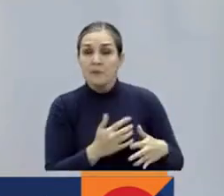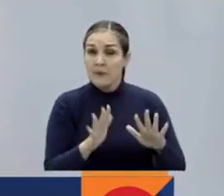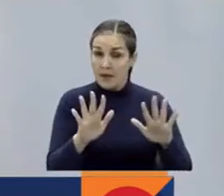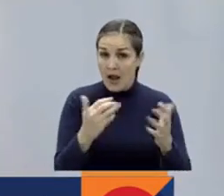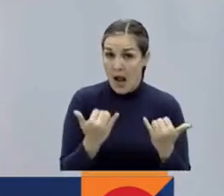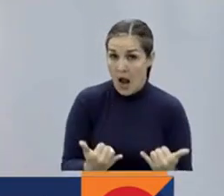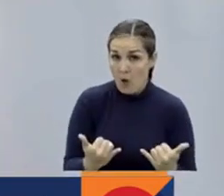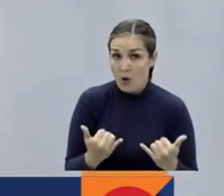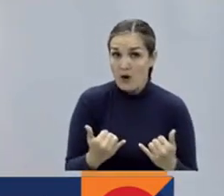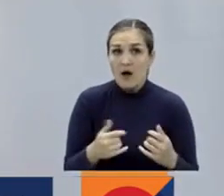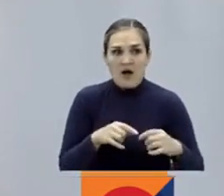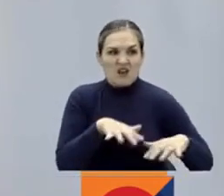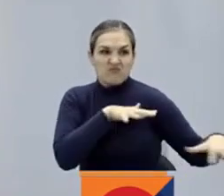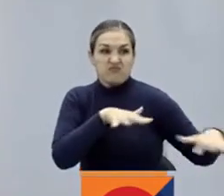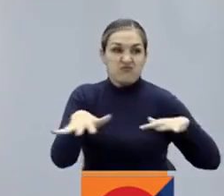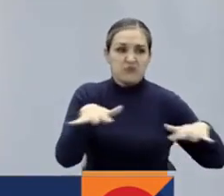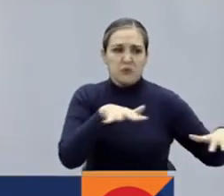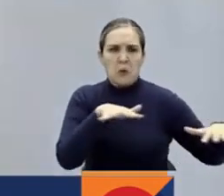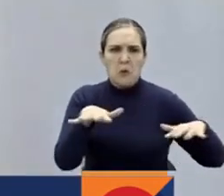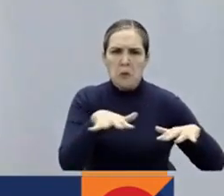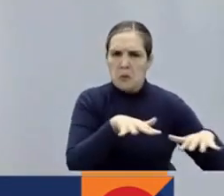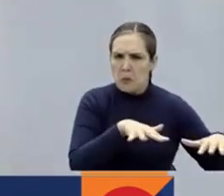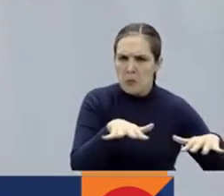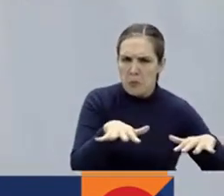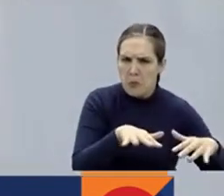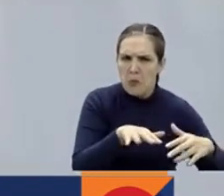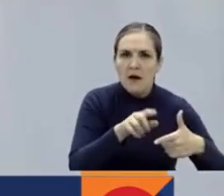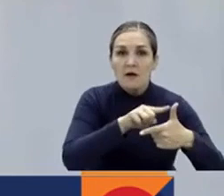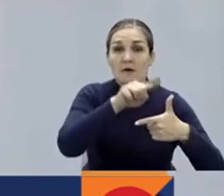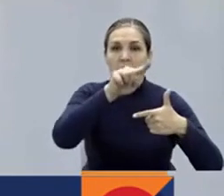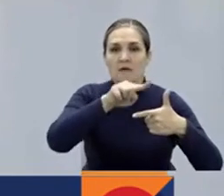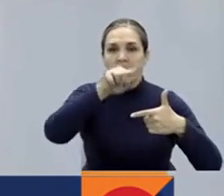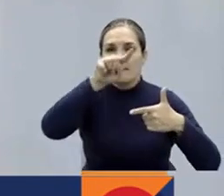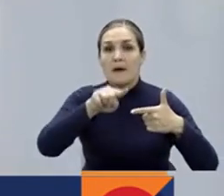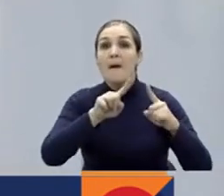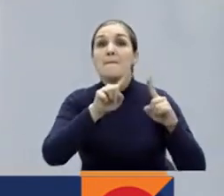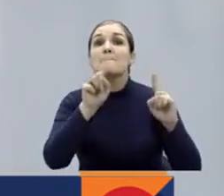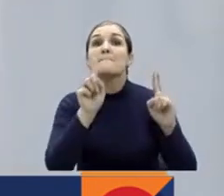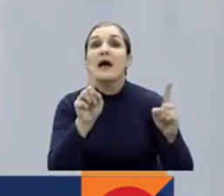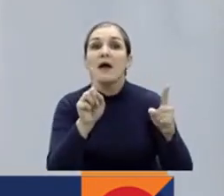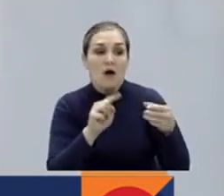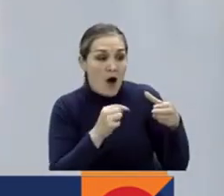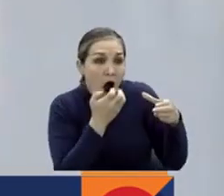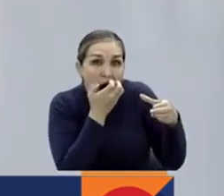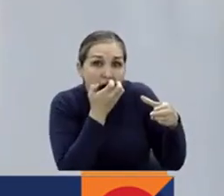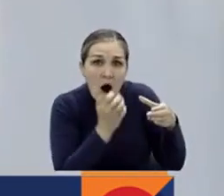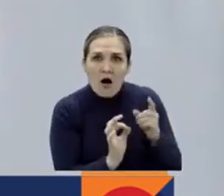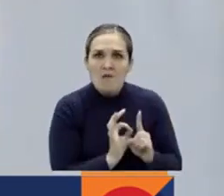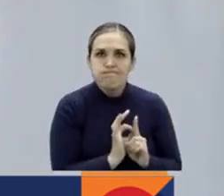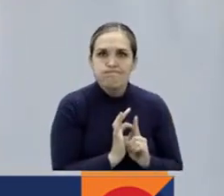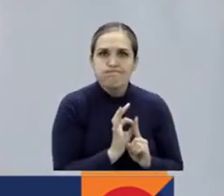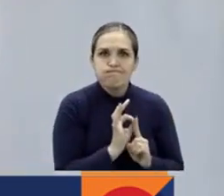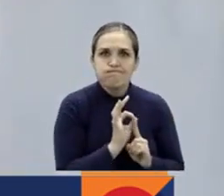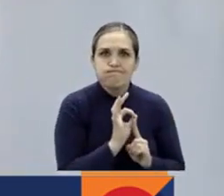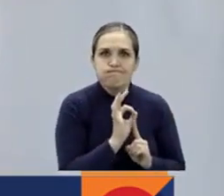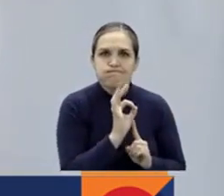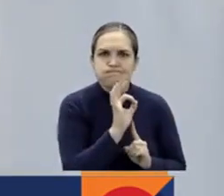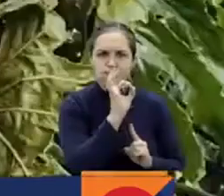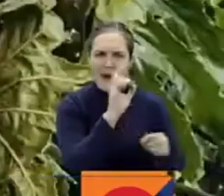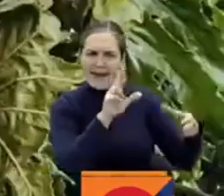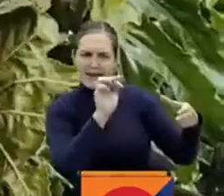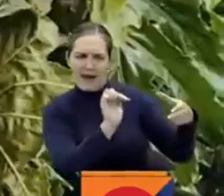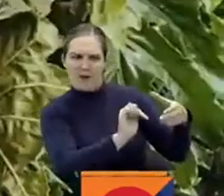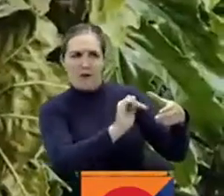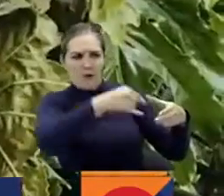de sismicidad bajen, hay otros parámetros como las anomalías térmicas que siguen persistiendo en los